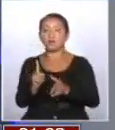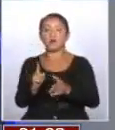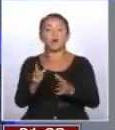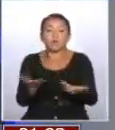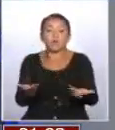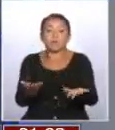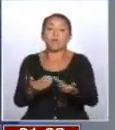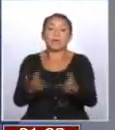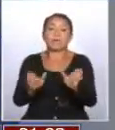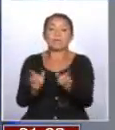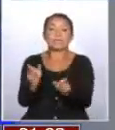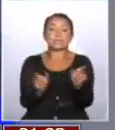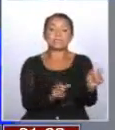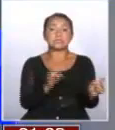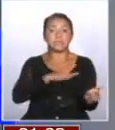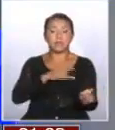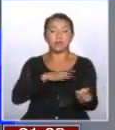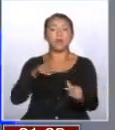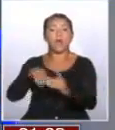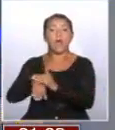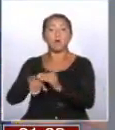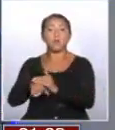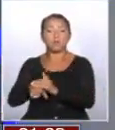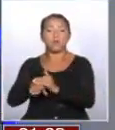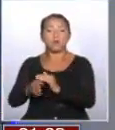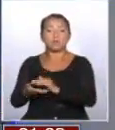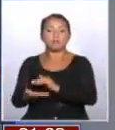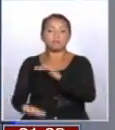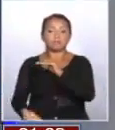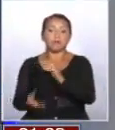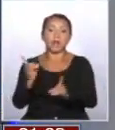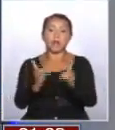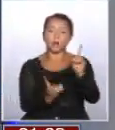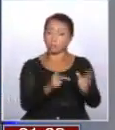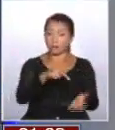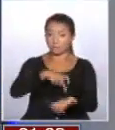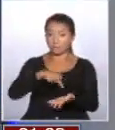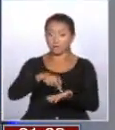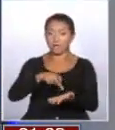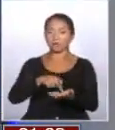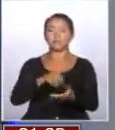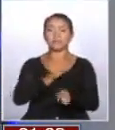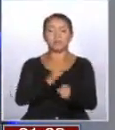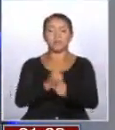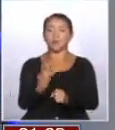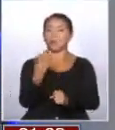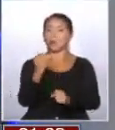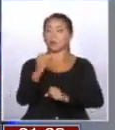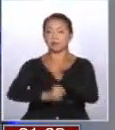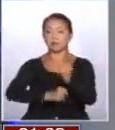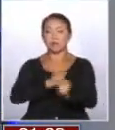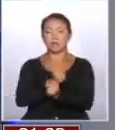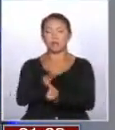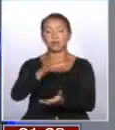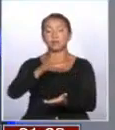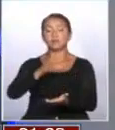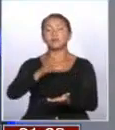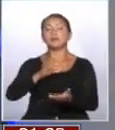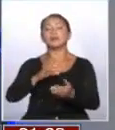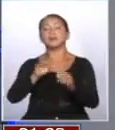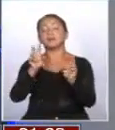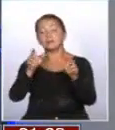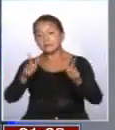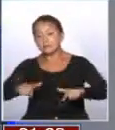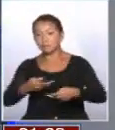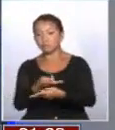cualquier chileno que ha acumulado... eso bien ocurre. Tenemos parlamentarios que han trabajado 40 años en el sector público, en otras